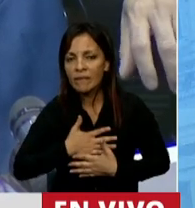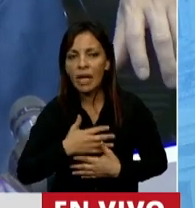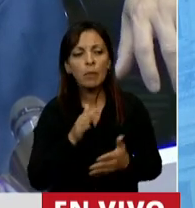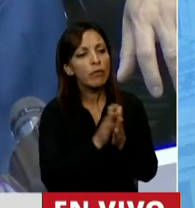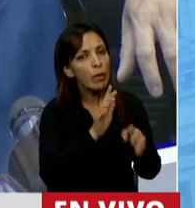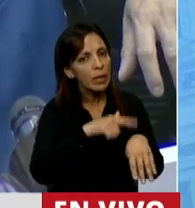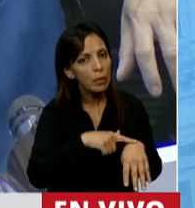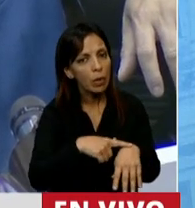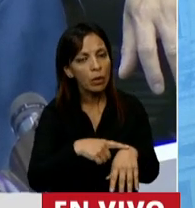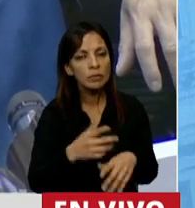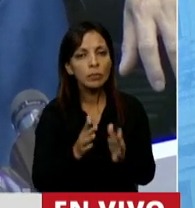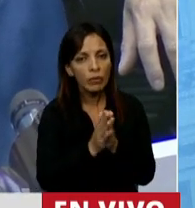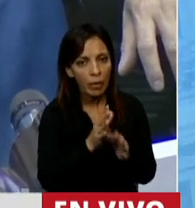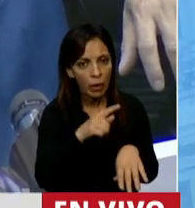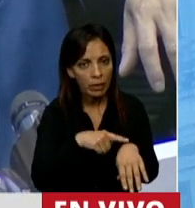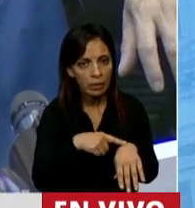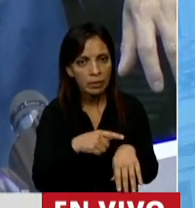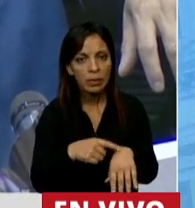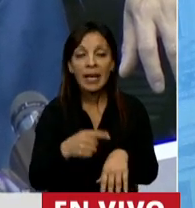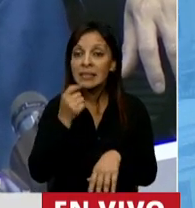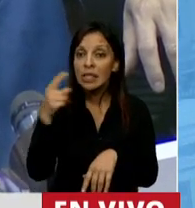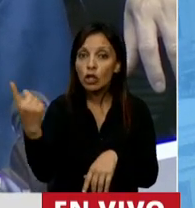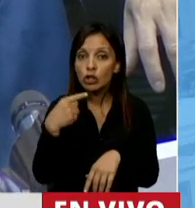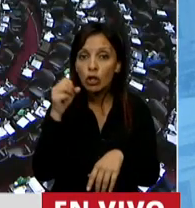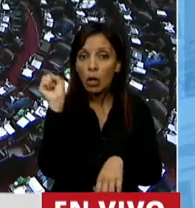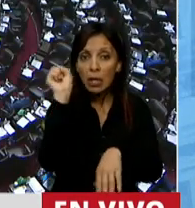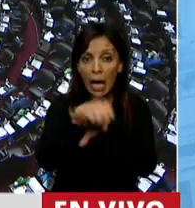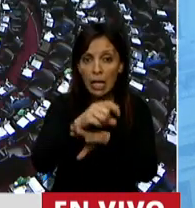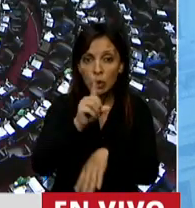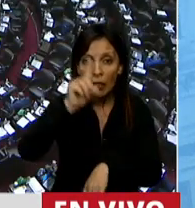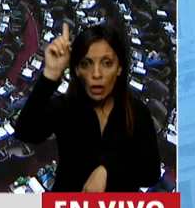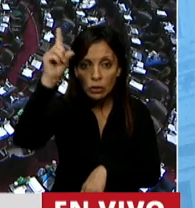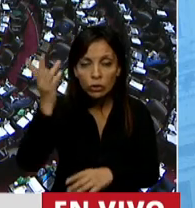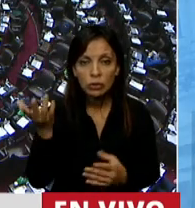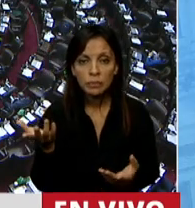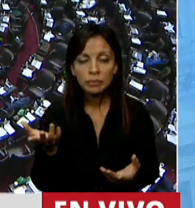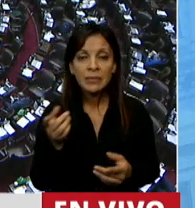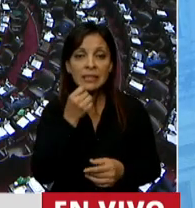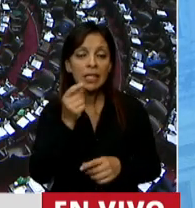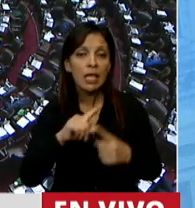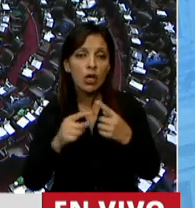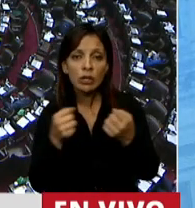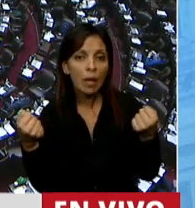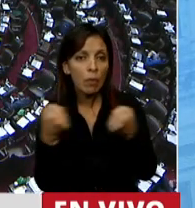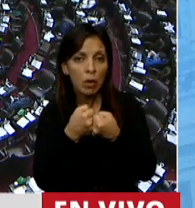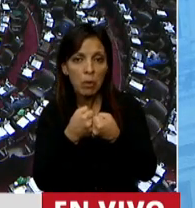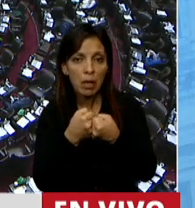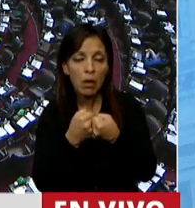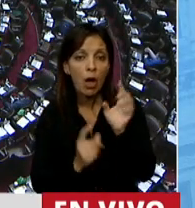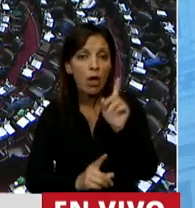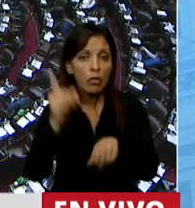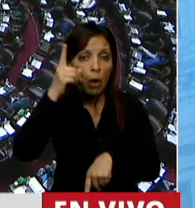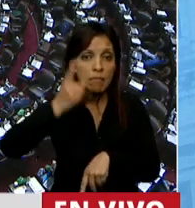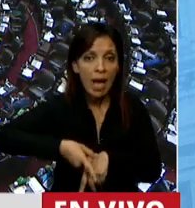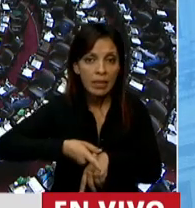no estamos dispuestos a hacerle caso, Carrizo, a Dios, que está, ya está. Con esto cierro. Si no estamos de acuerdo en cumplir lo que